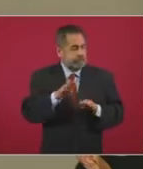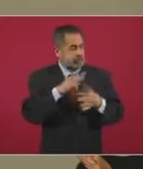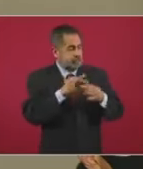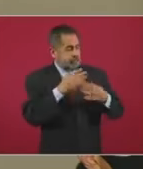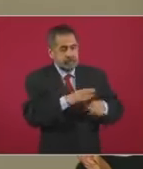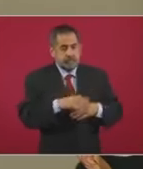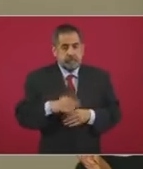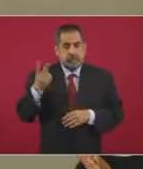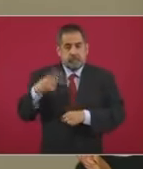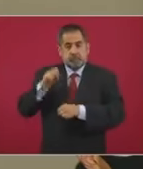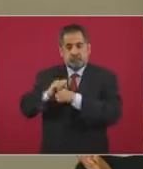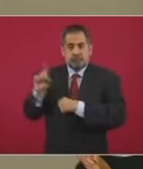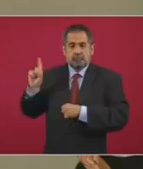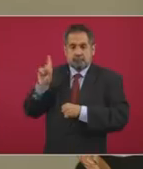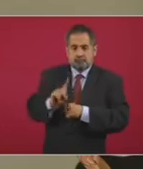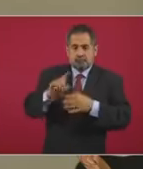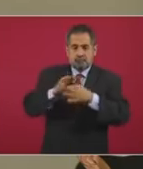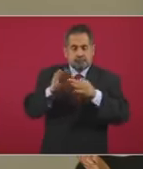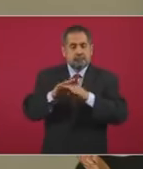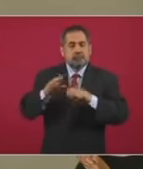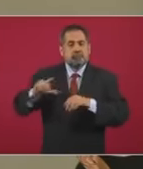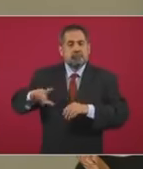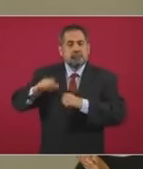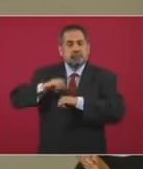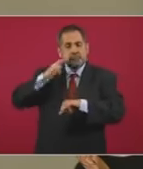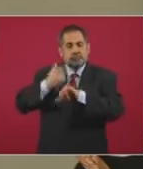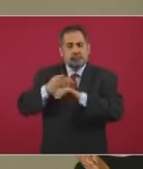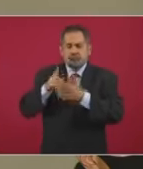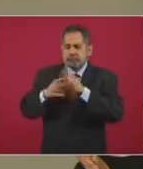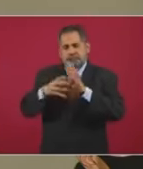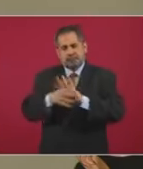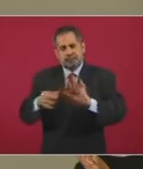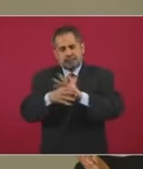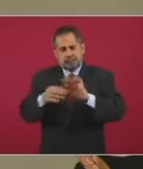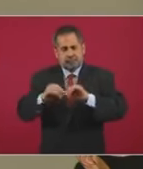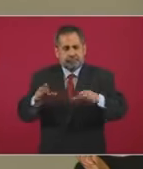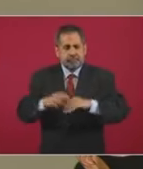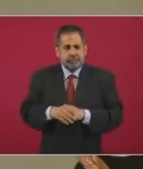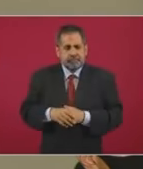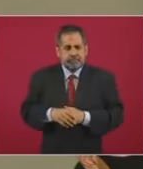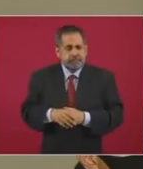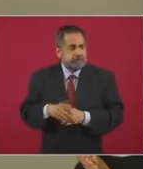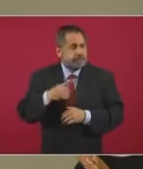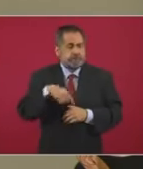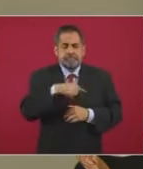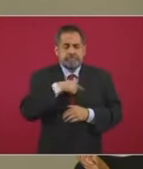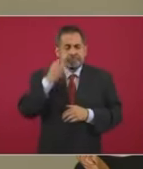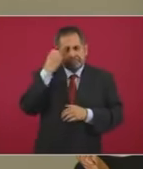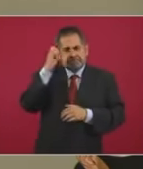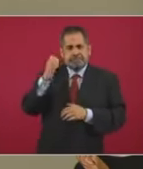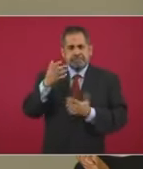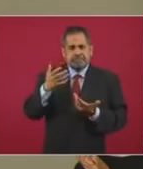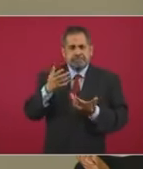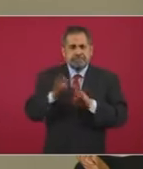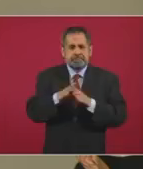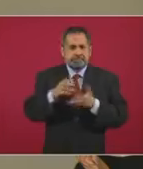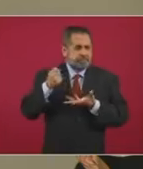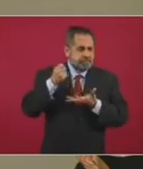aquí puntualmente se presentó el estatus que guardaban los mismos. Pero ante el desconocimiento de la nueva distribución